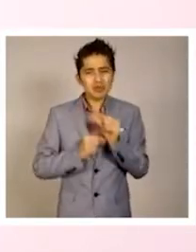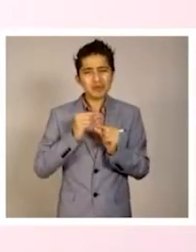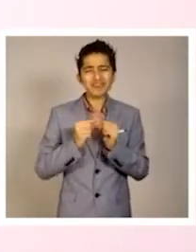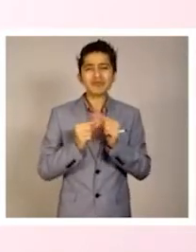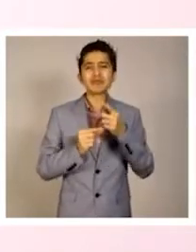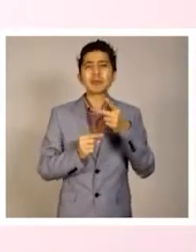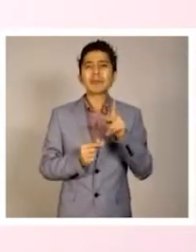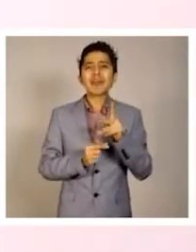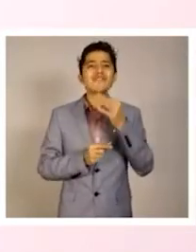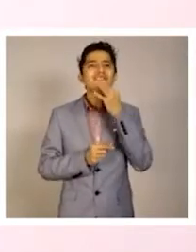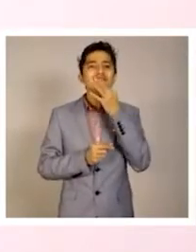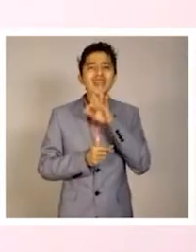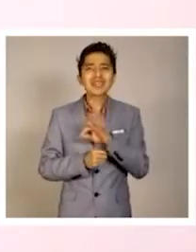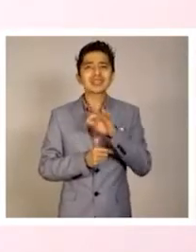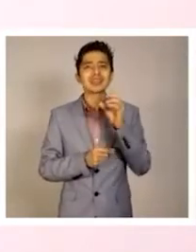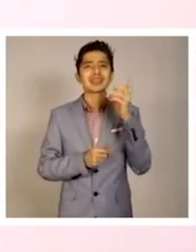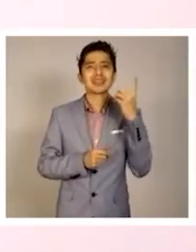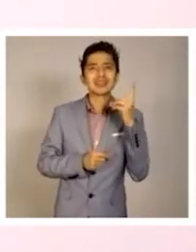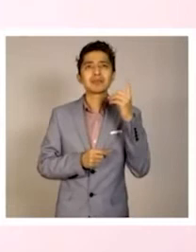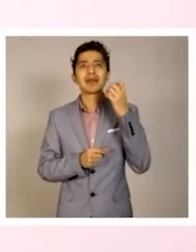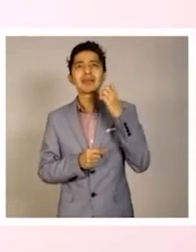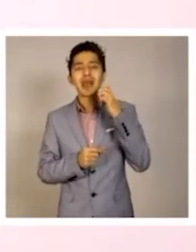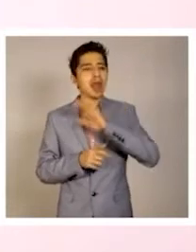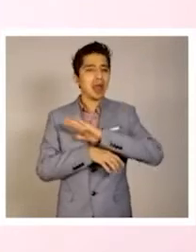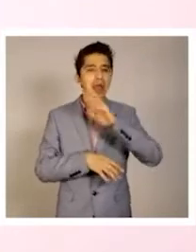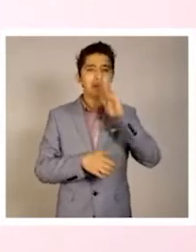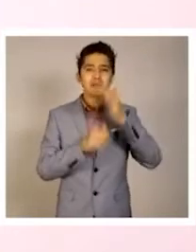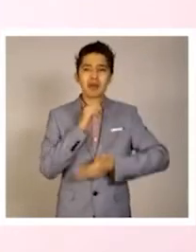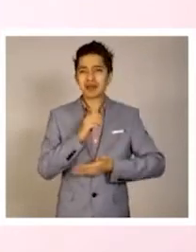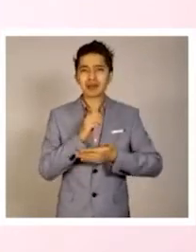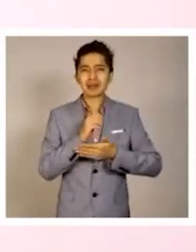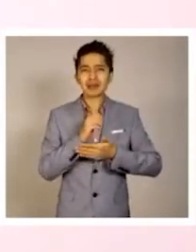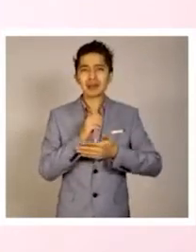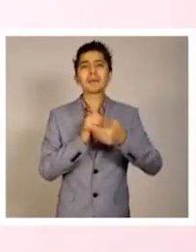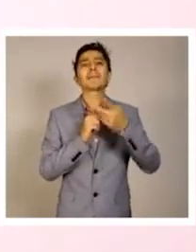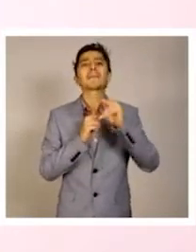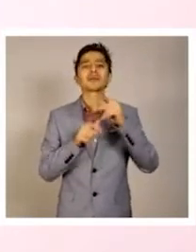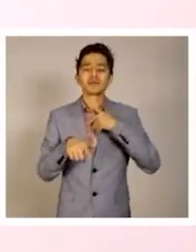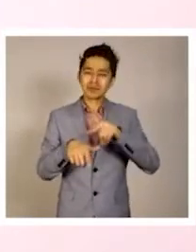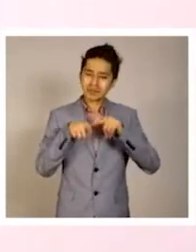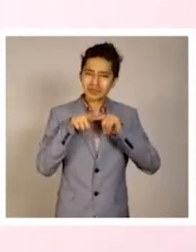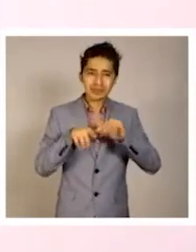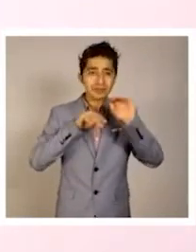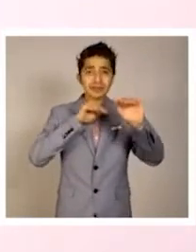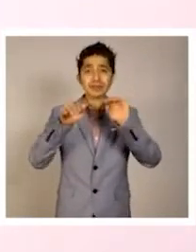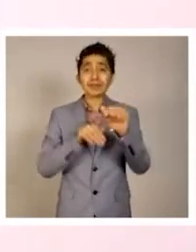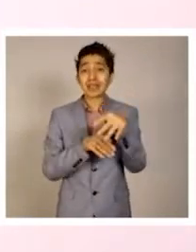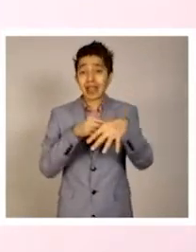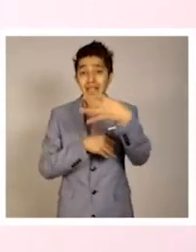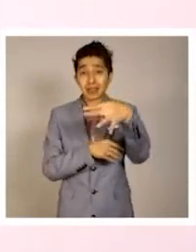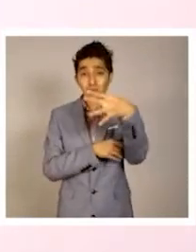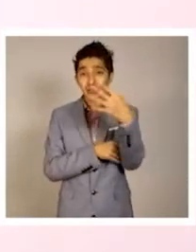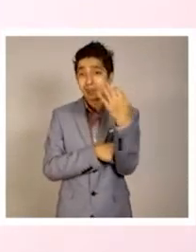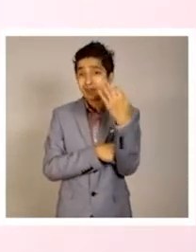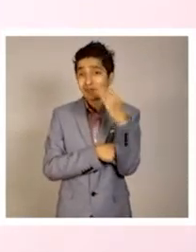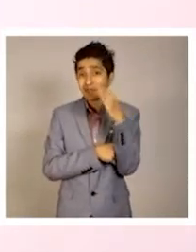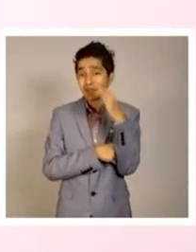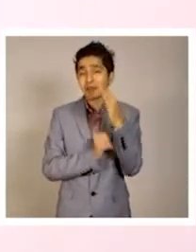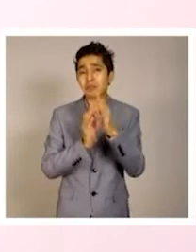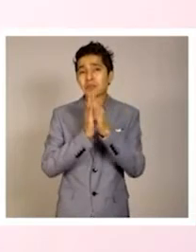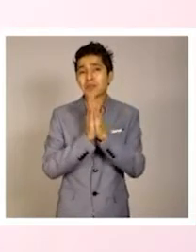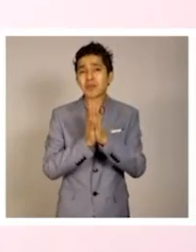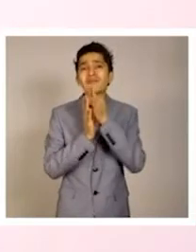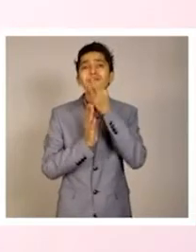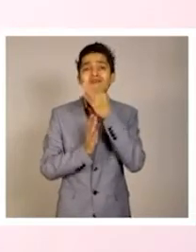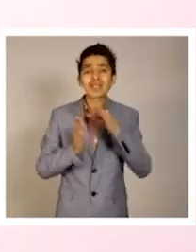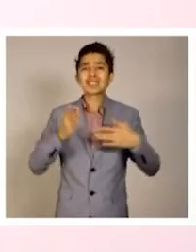mes. Son sus aliados, pues son sus consentidos, pero el de Hacienda no le libera el dinero para pagarles.